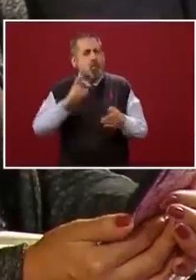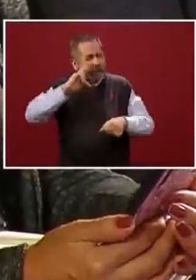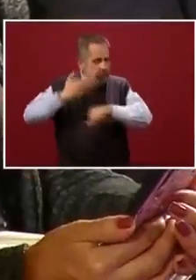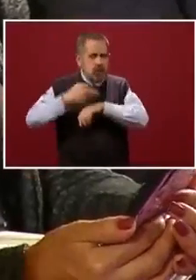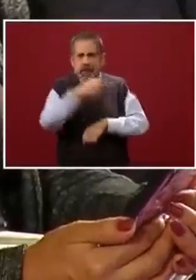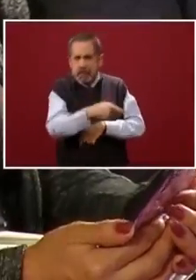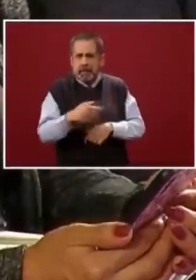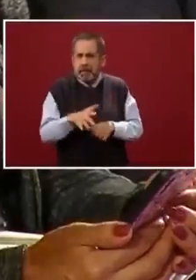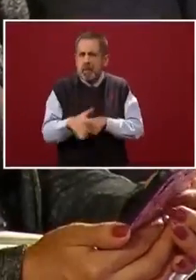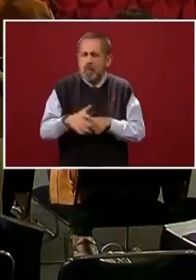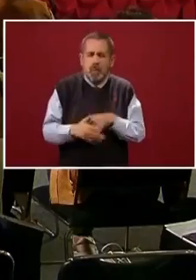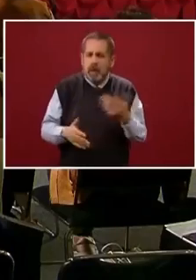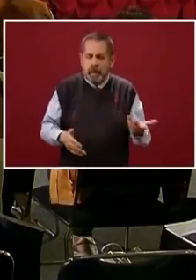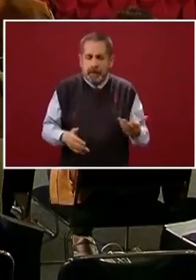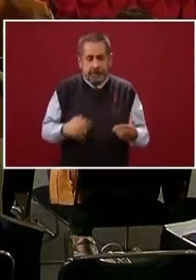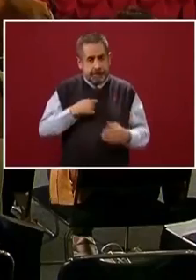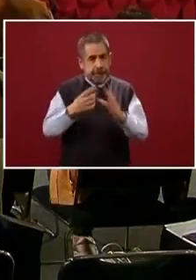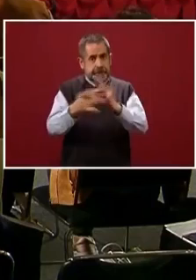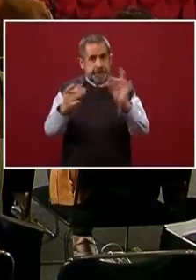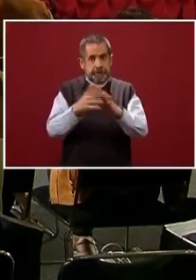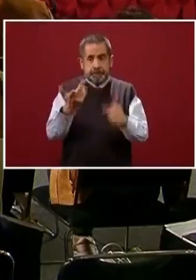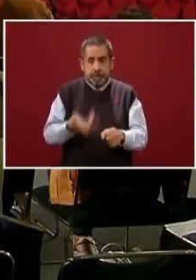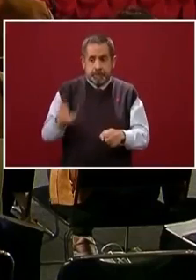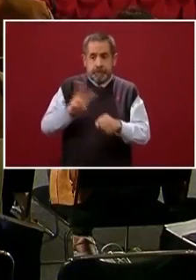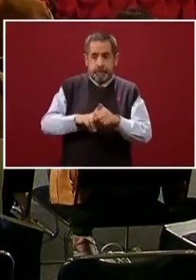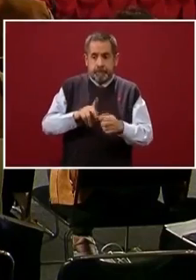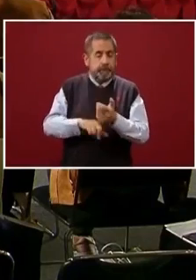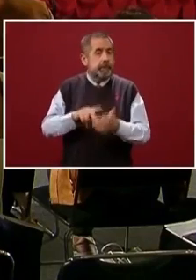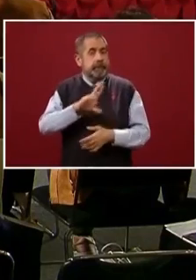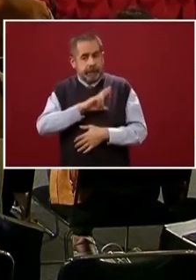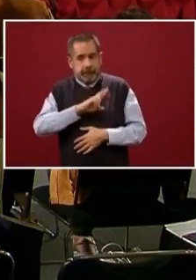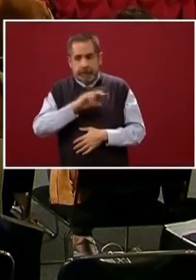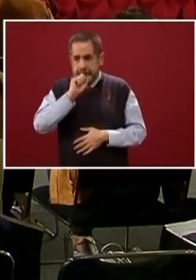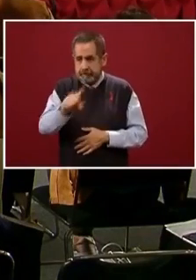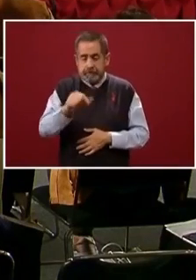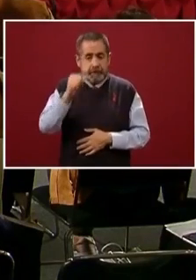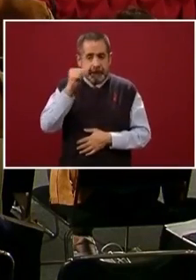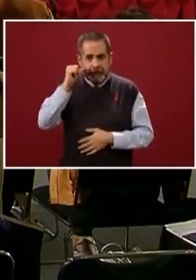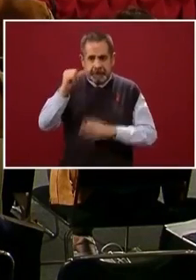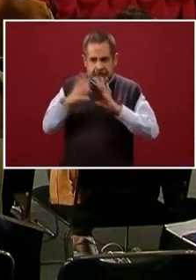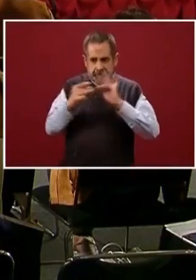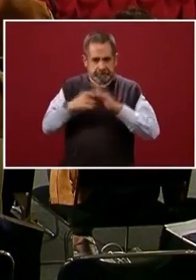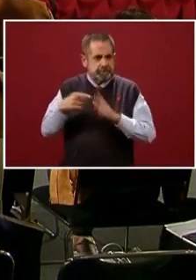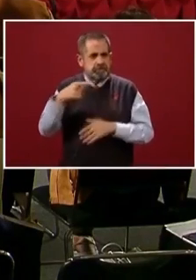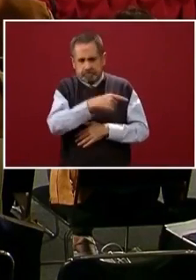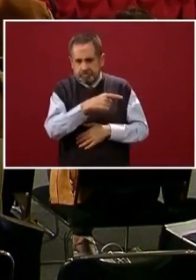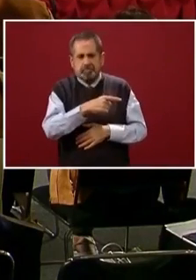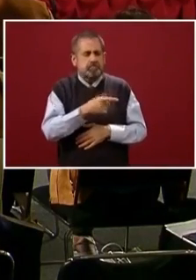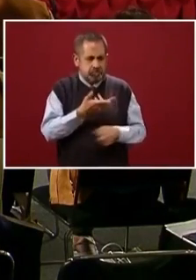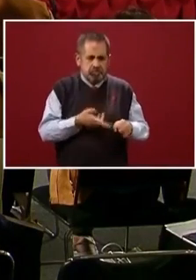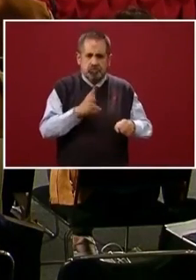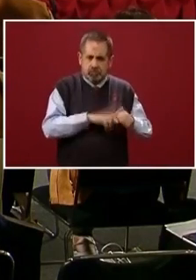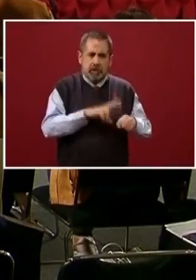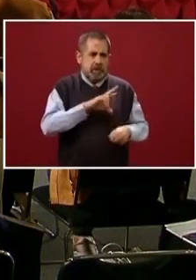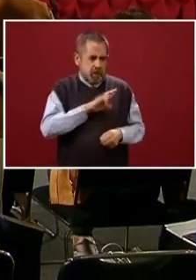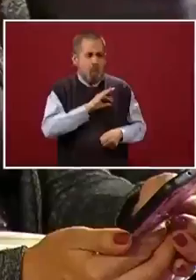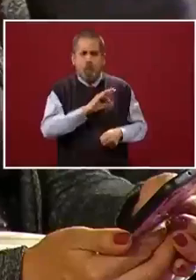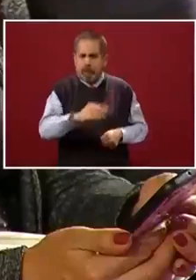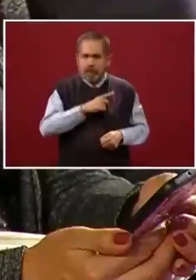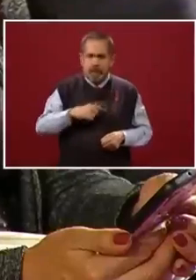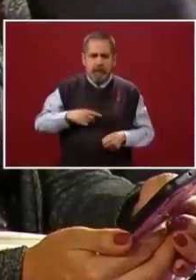responsabilidad podría caer? Y hablo también de los hospitales privados, que ayer nos mostraron que también tiene capacidad hospitalaria como parte de hacer frente a